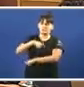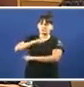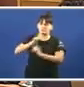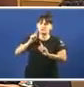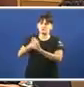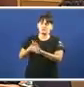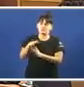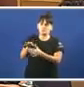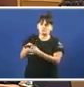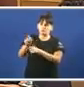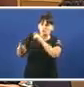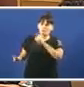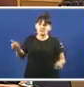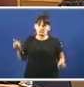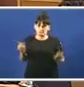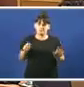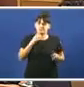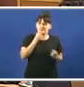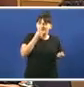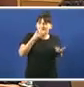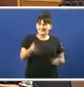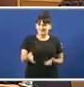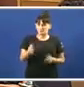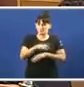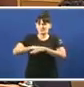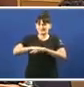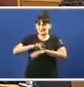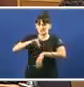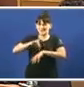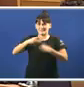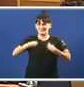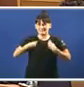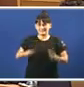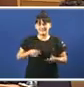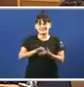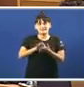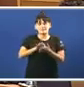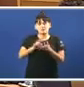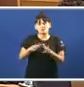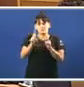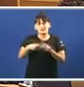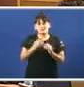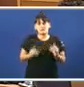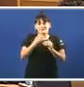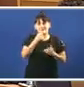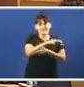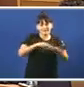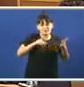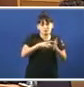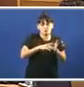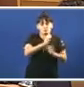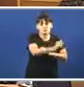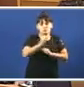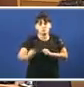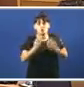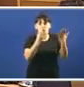seu número de poboación. Segundo os datos do Ministerio de Sanidad, Servicios Sociales e Igualdad, en Galicia foron asasinadas por violencia